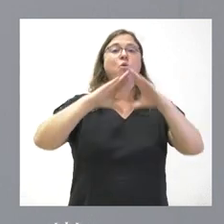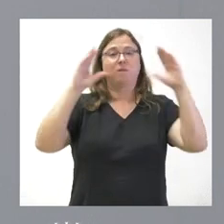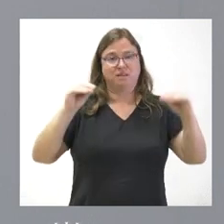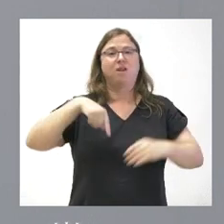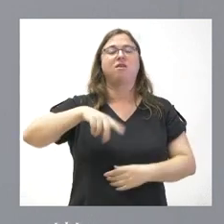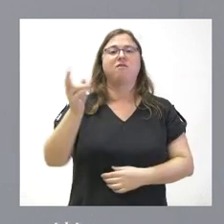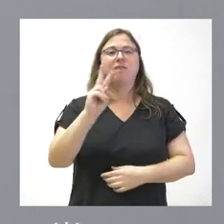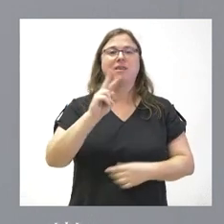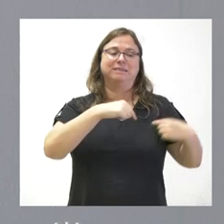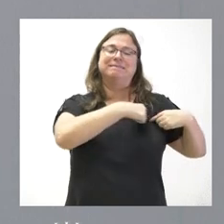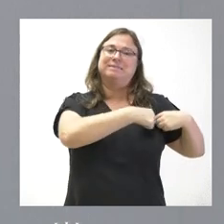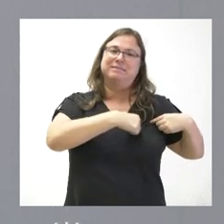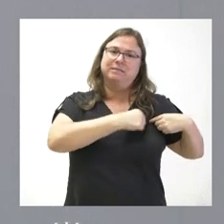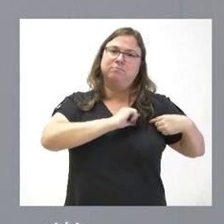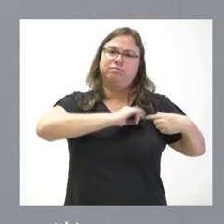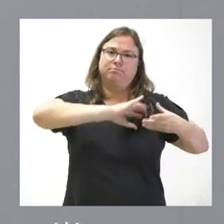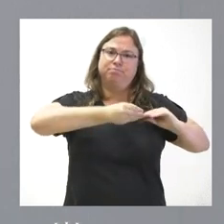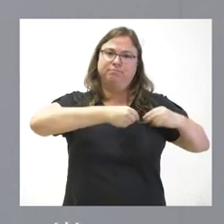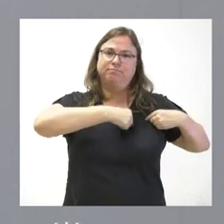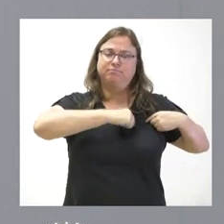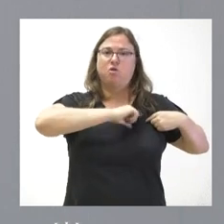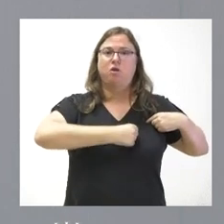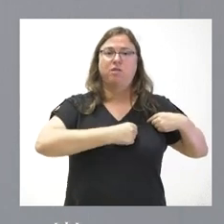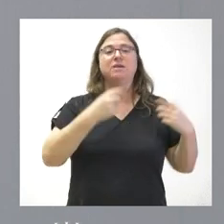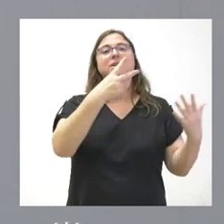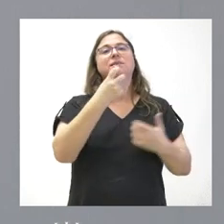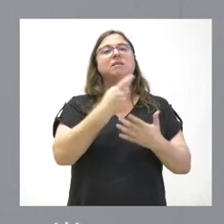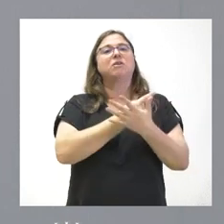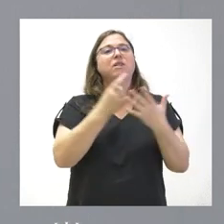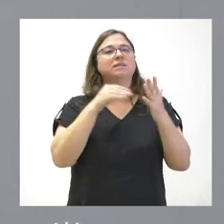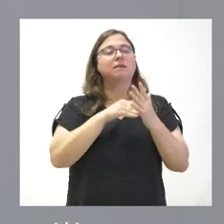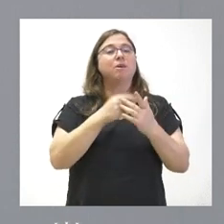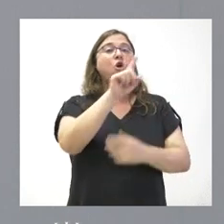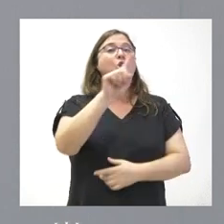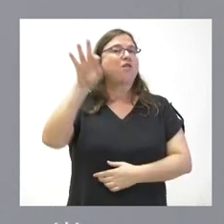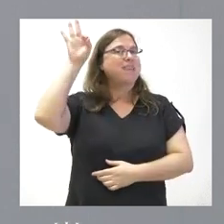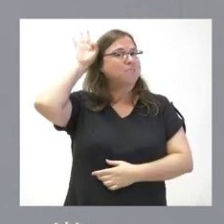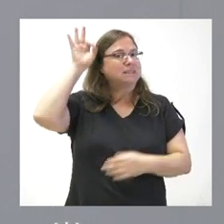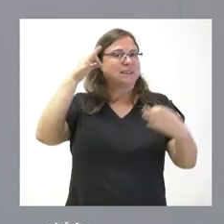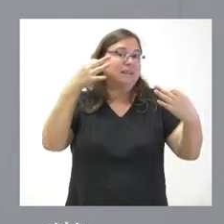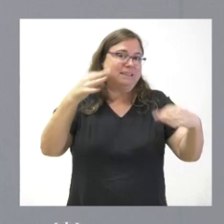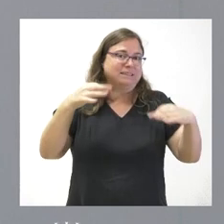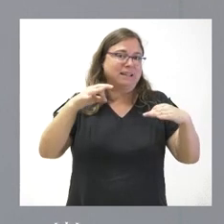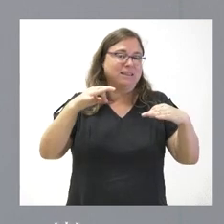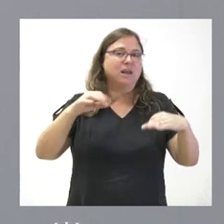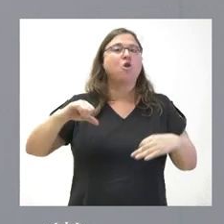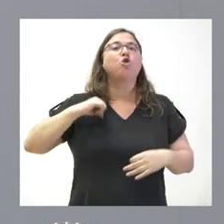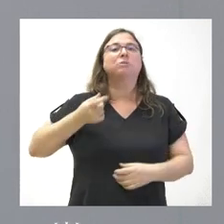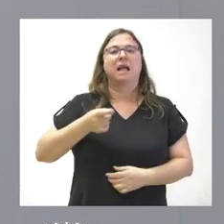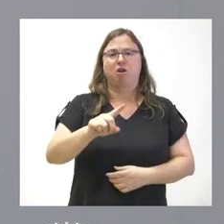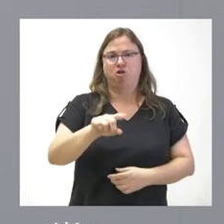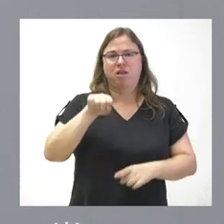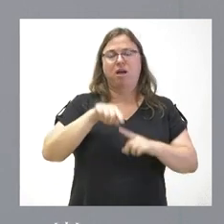ventricular izquierda 776.000 para 11 implantes cocleares estándar en el hospital río Ortega de